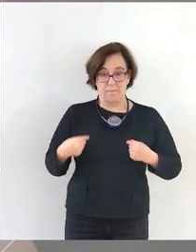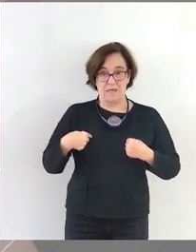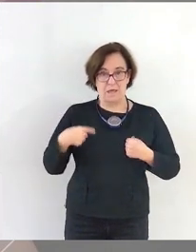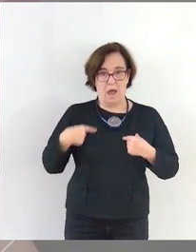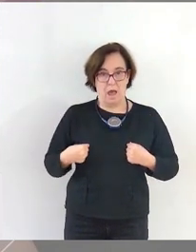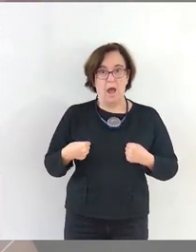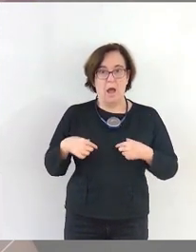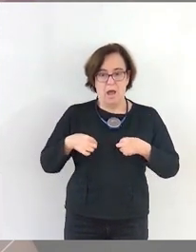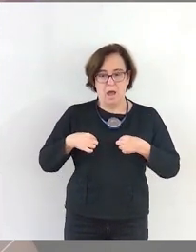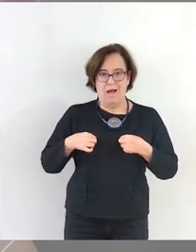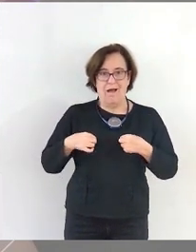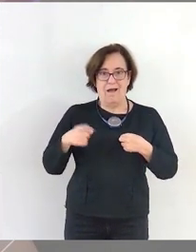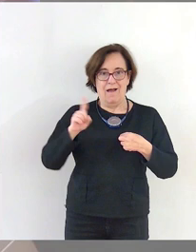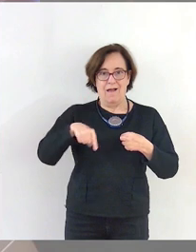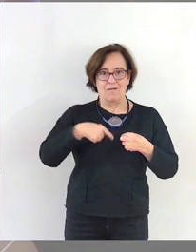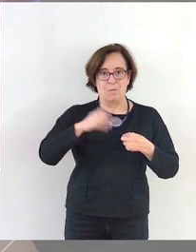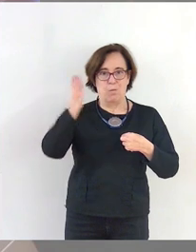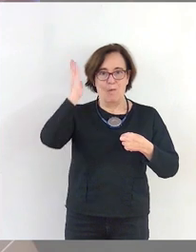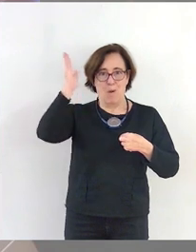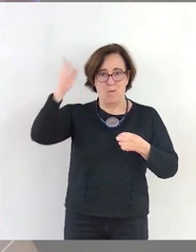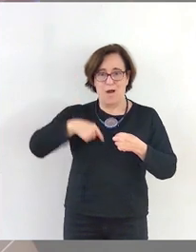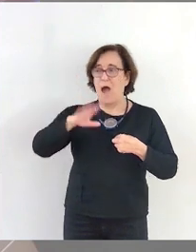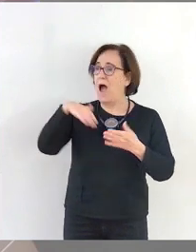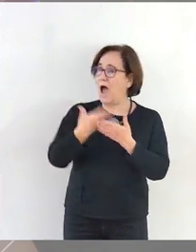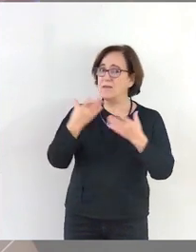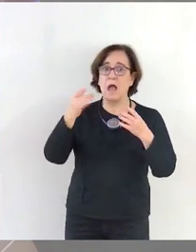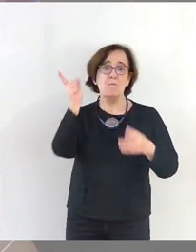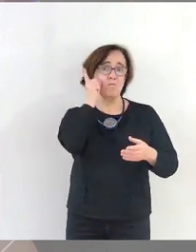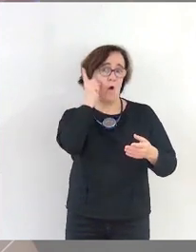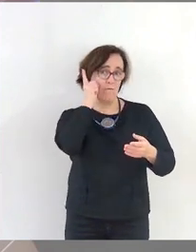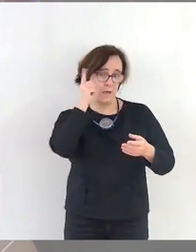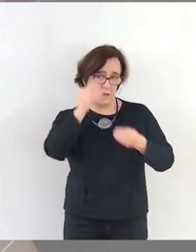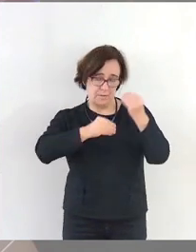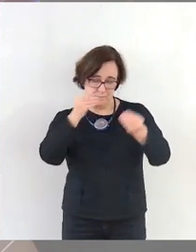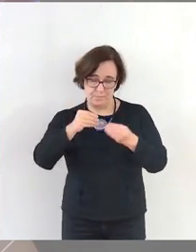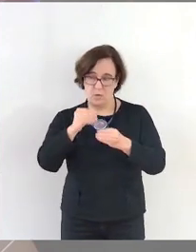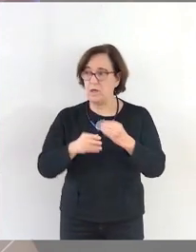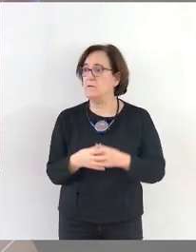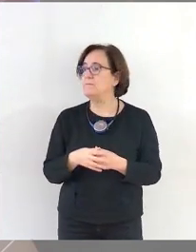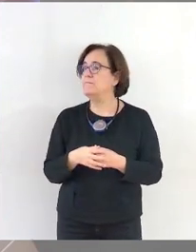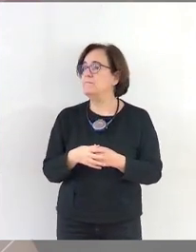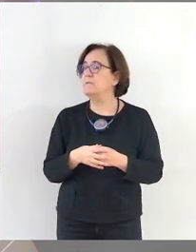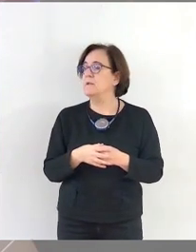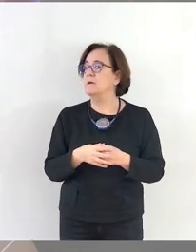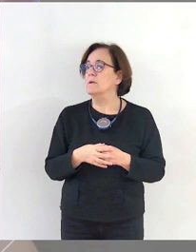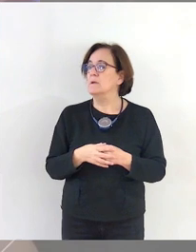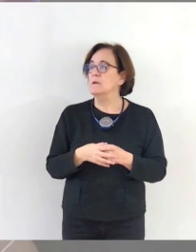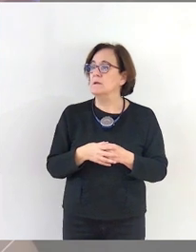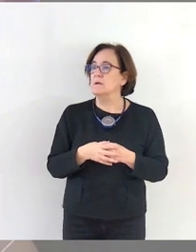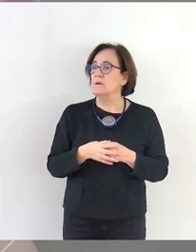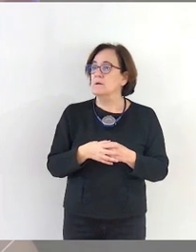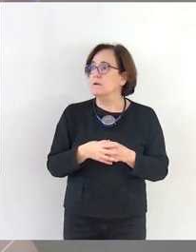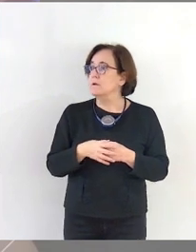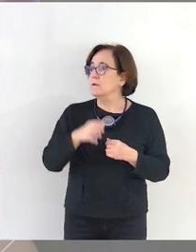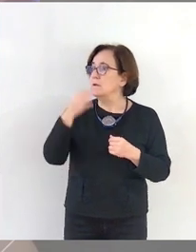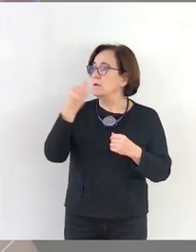Zara hasta el hasta el móvil que están que están organizando entonces ahí se plantea